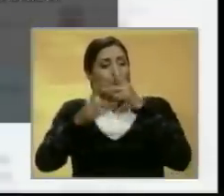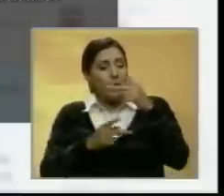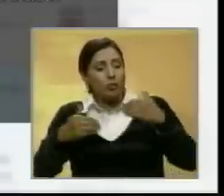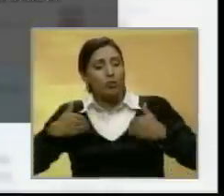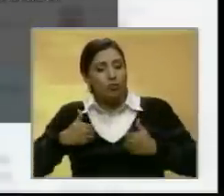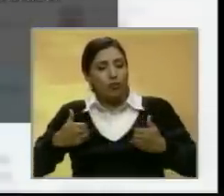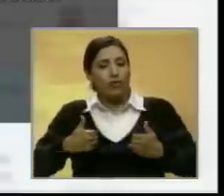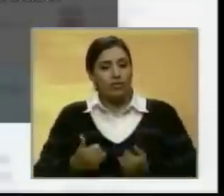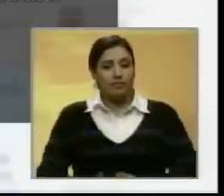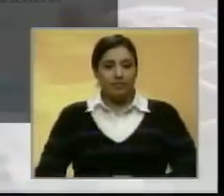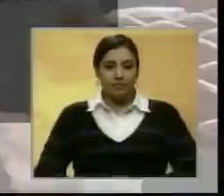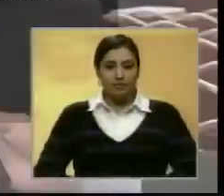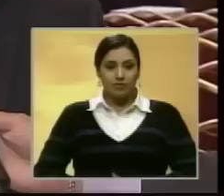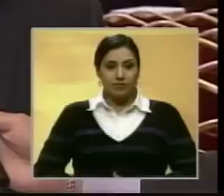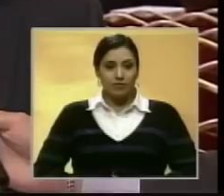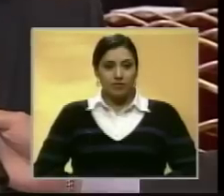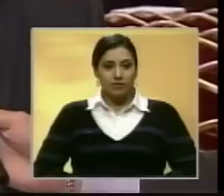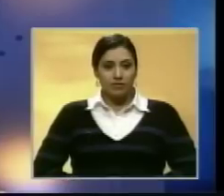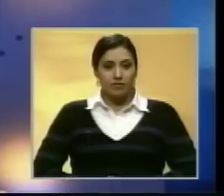que transita.